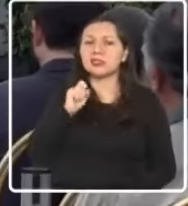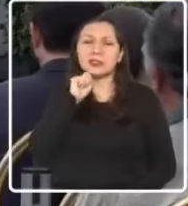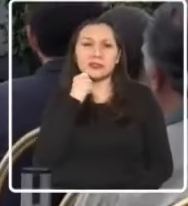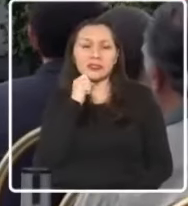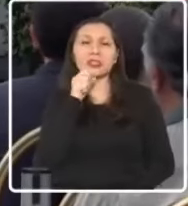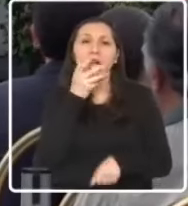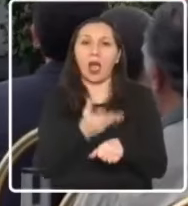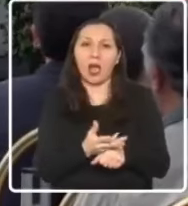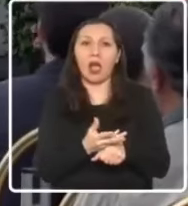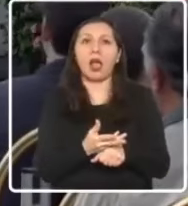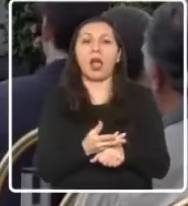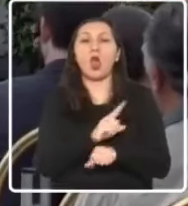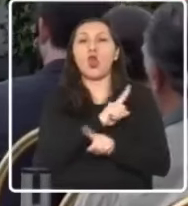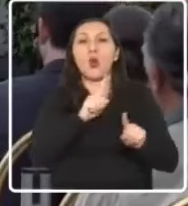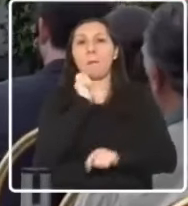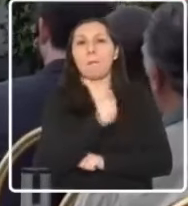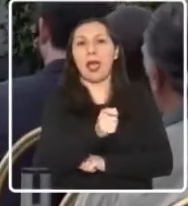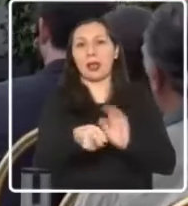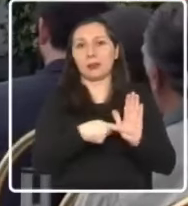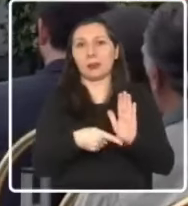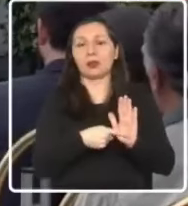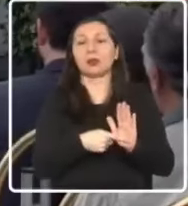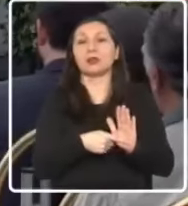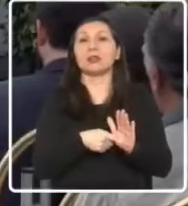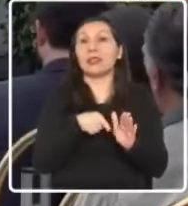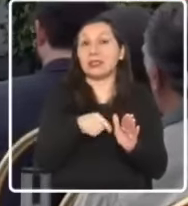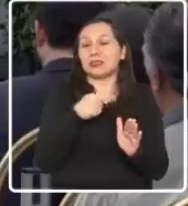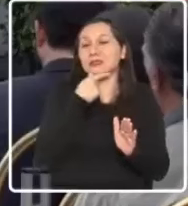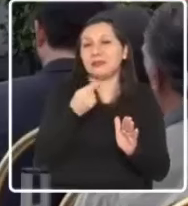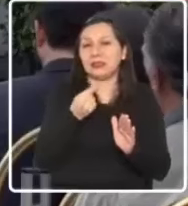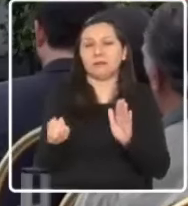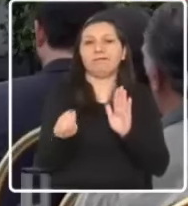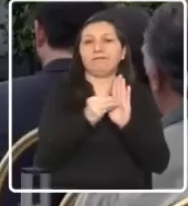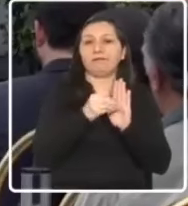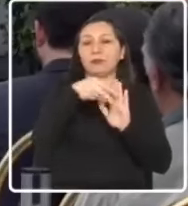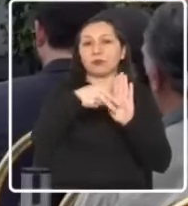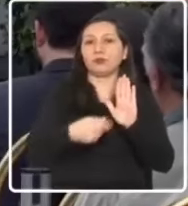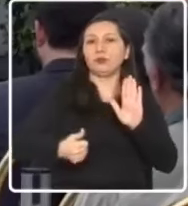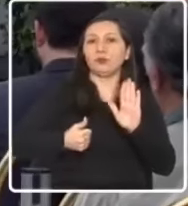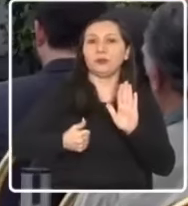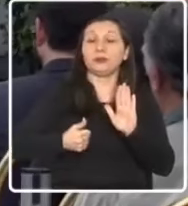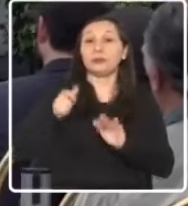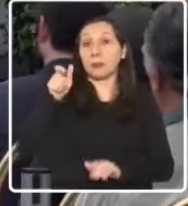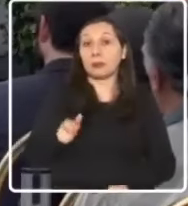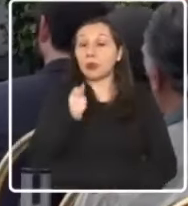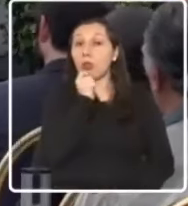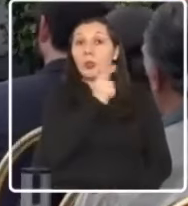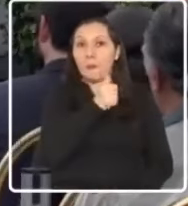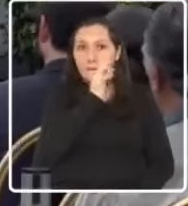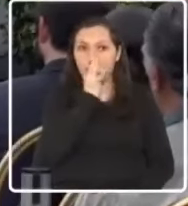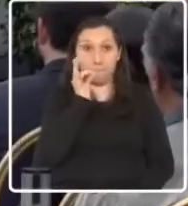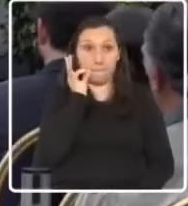constituye elusión tributaria y por lo tanto va a facilitar mucho la aplicación de esta norma. El denunciante anónimo, que